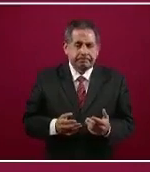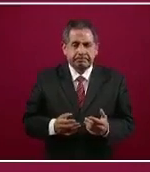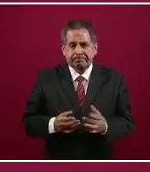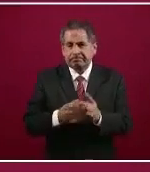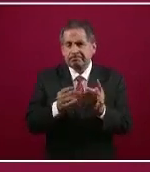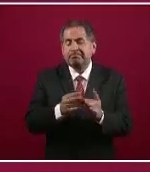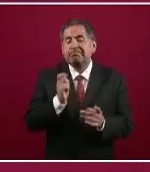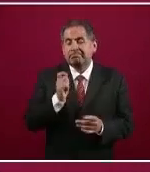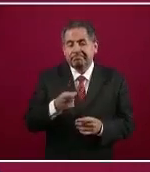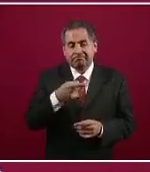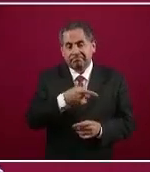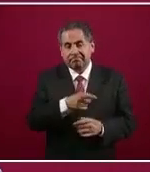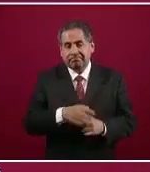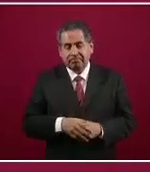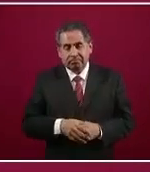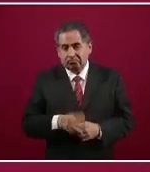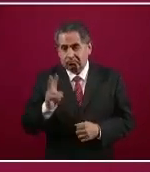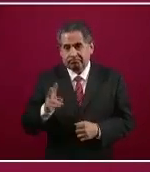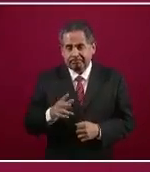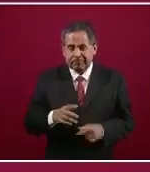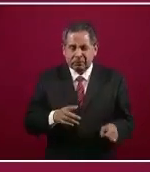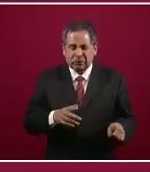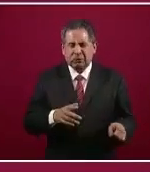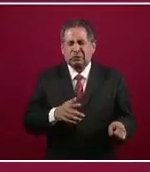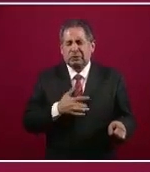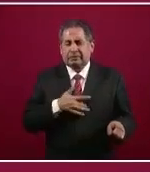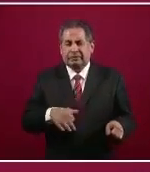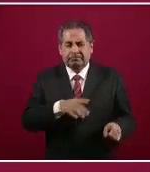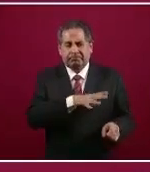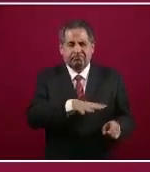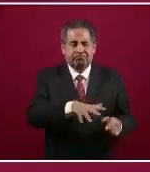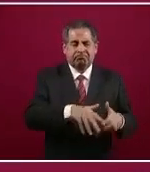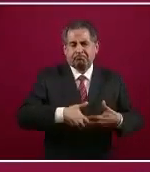fuerte, duele, hay hambre.